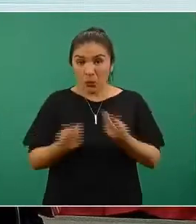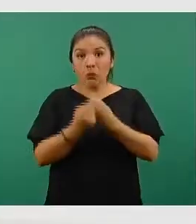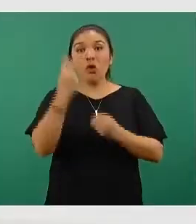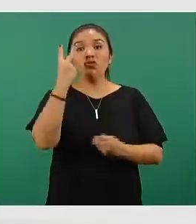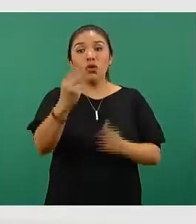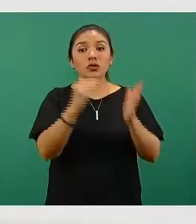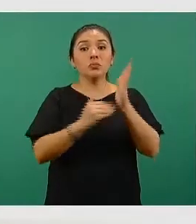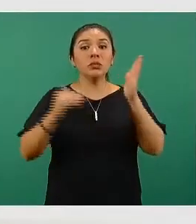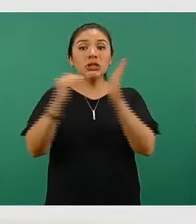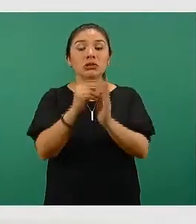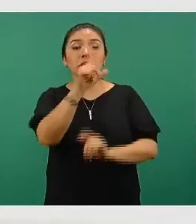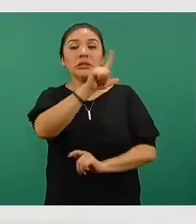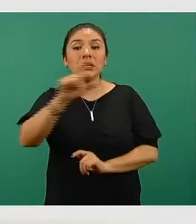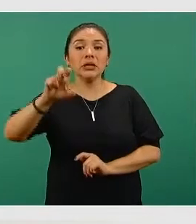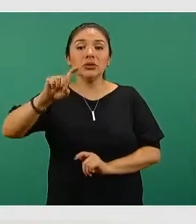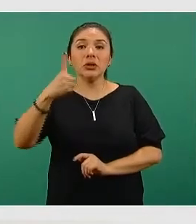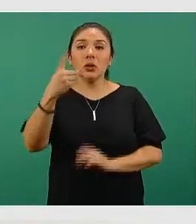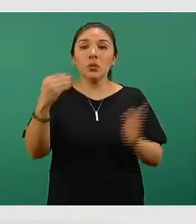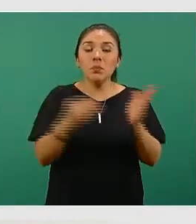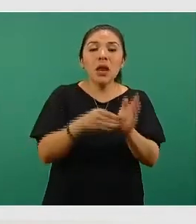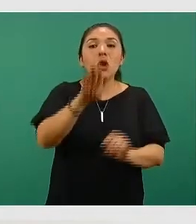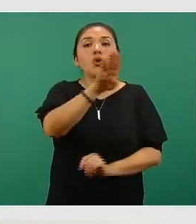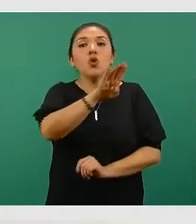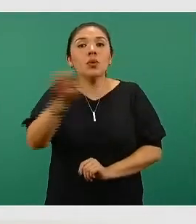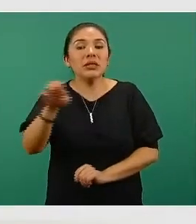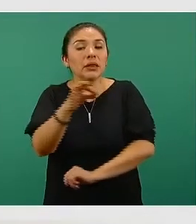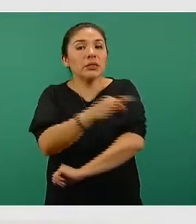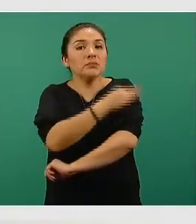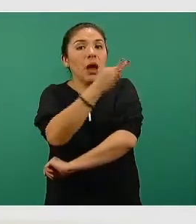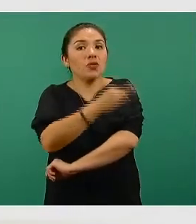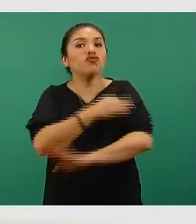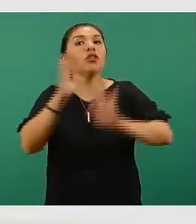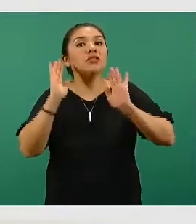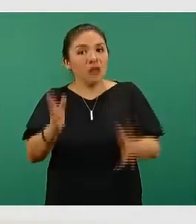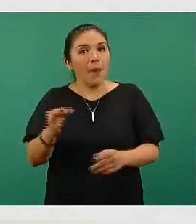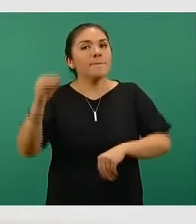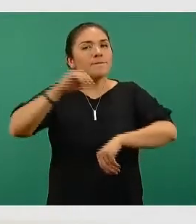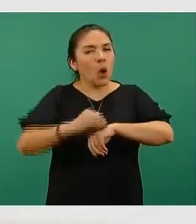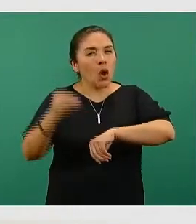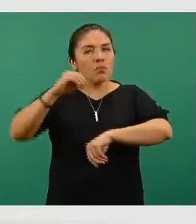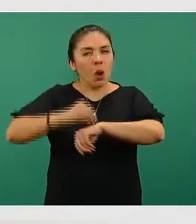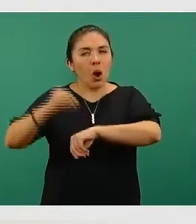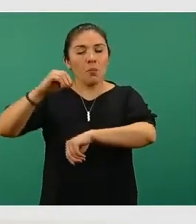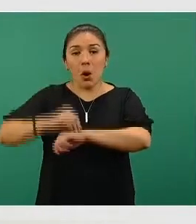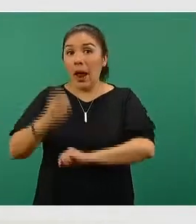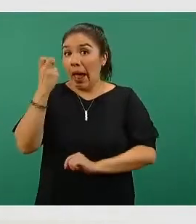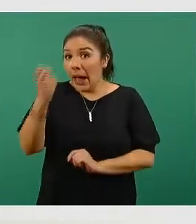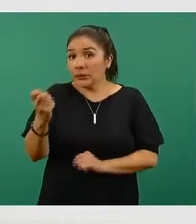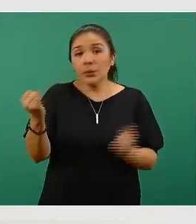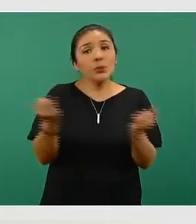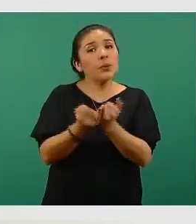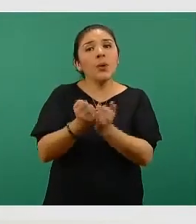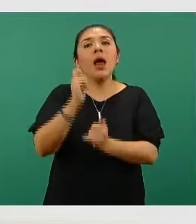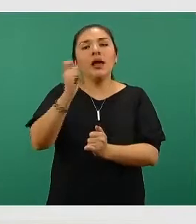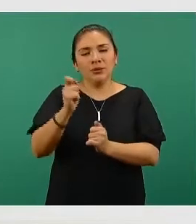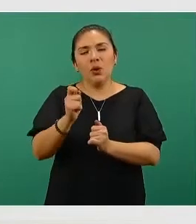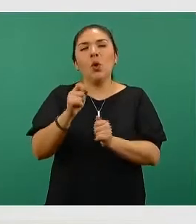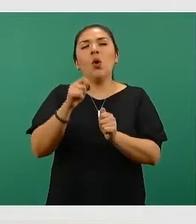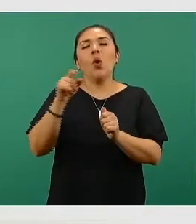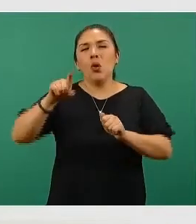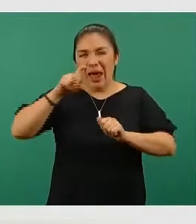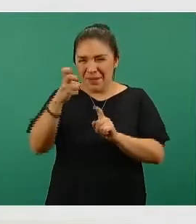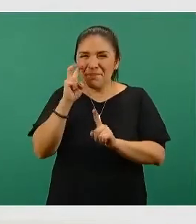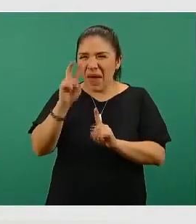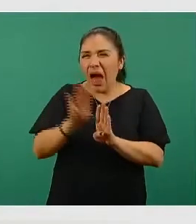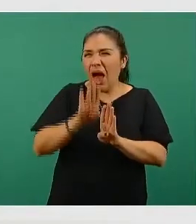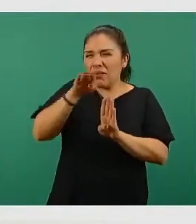se han aplicado 2.731.900 dosis. Este es también, pues la curva es acumulada, esta